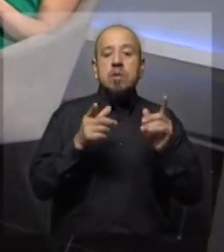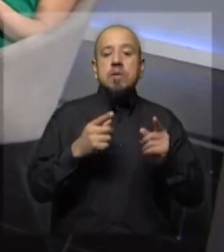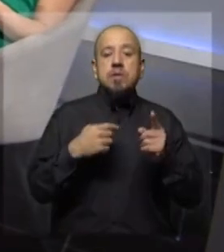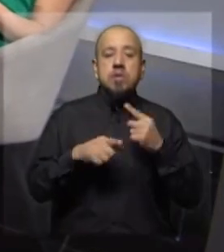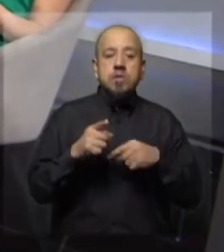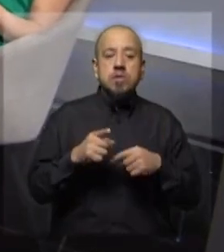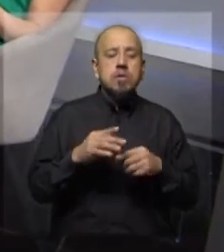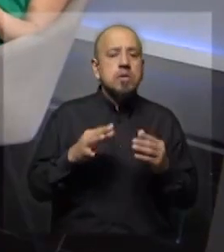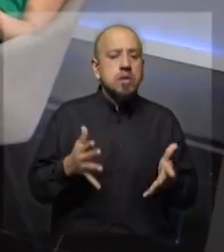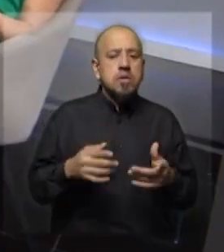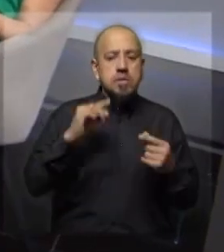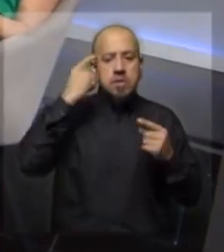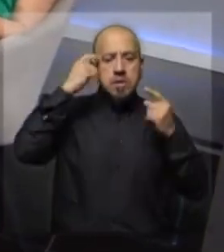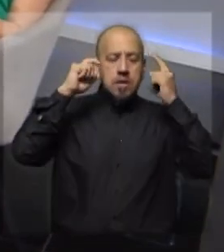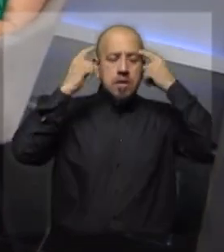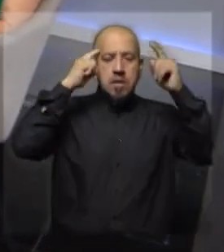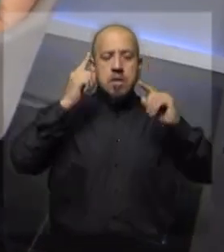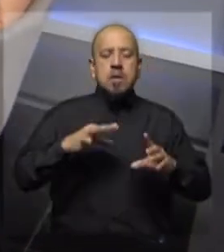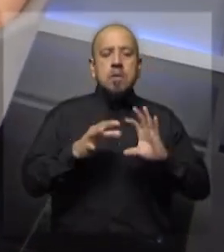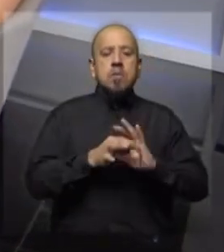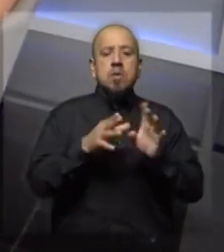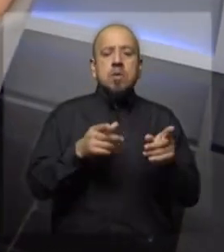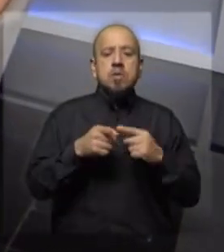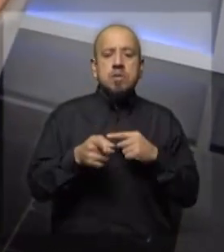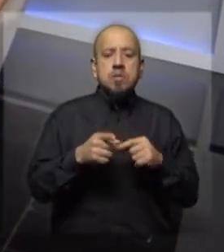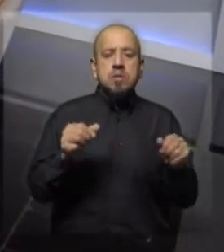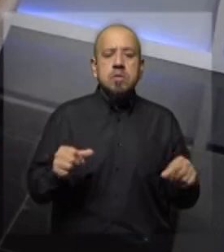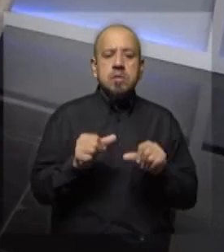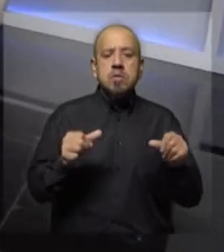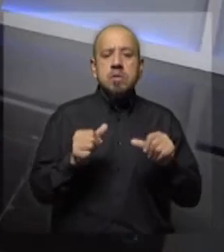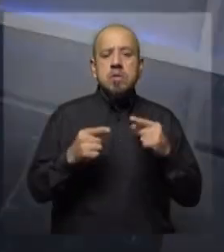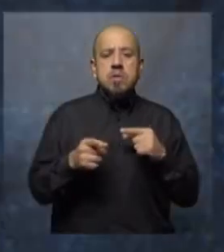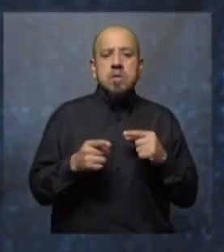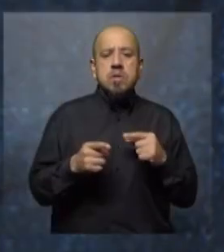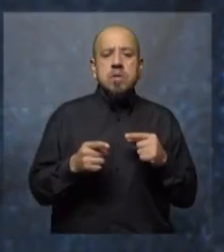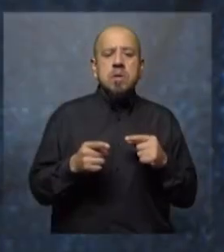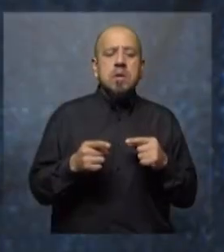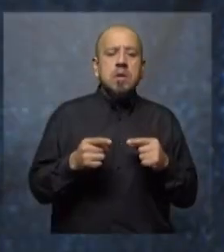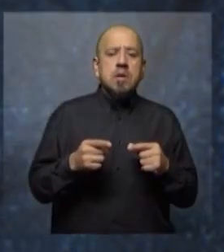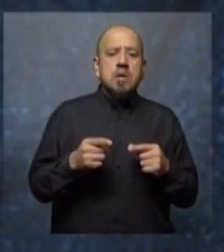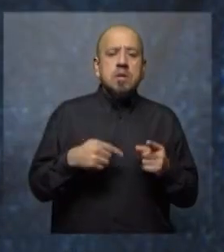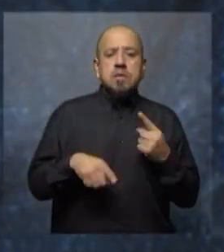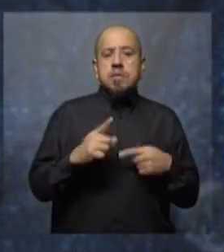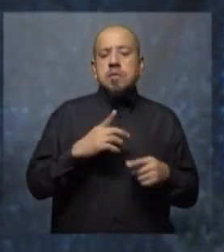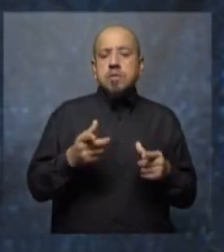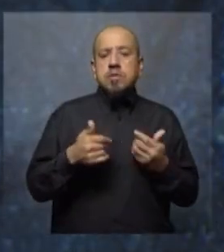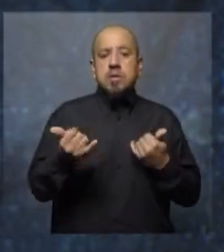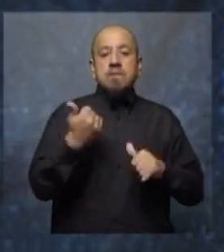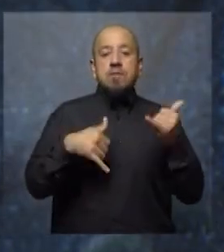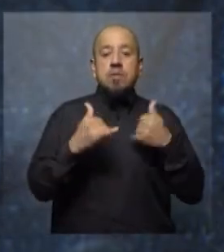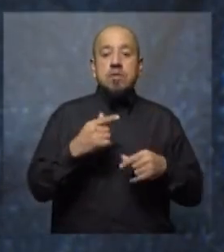y qué implica la idea democracia históricamente como sea constituido toda la información